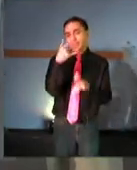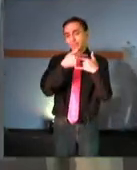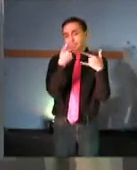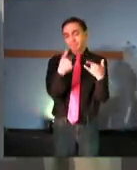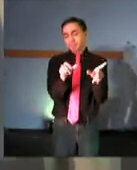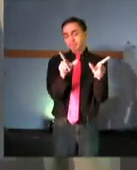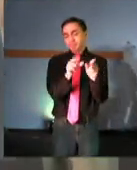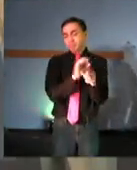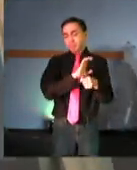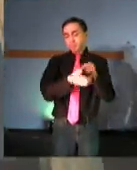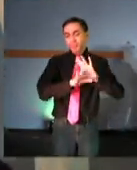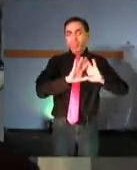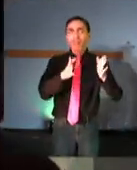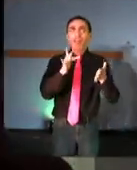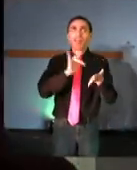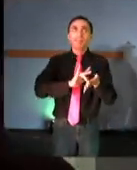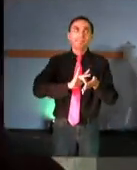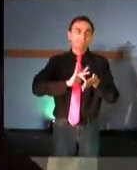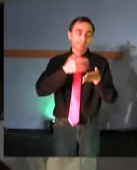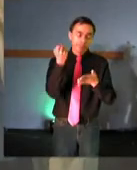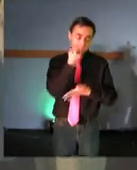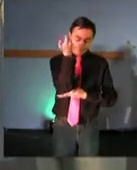terminó, afortunadamente.